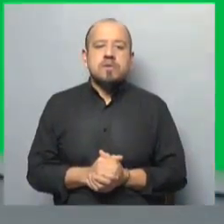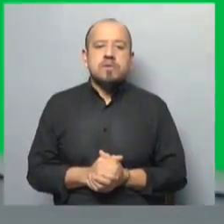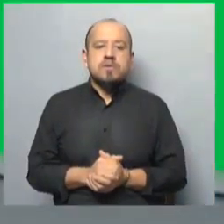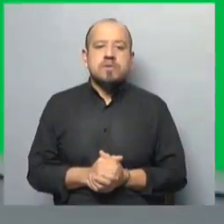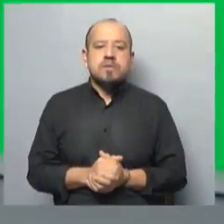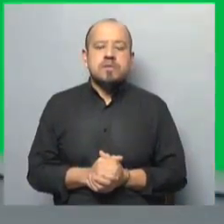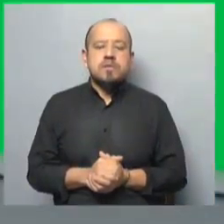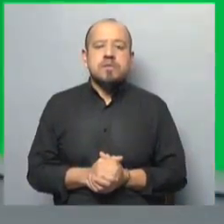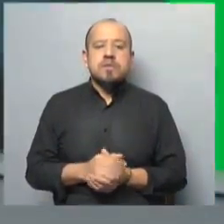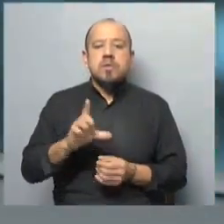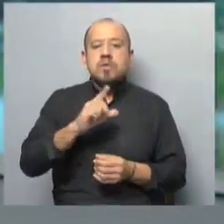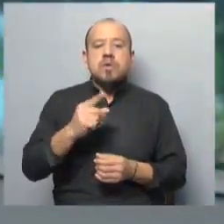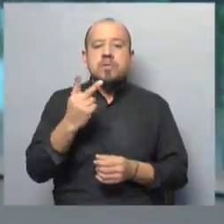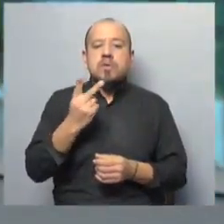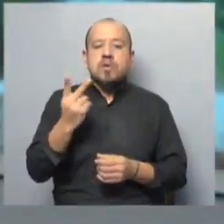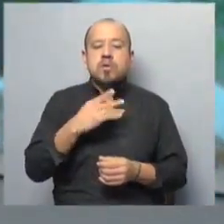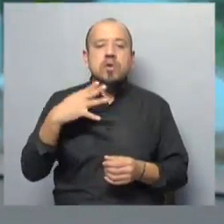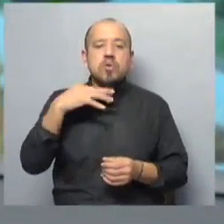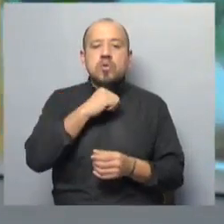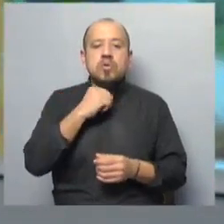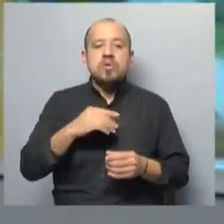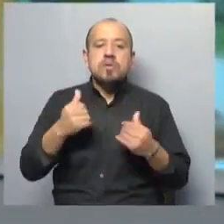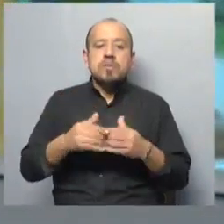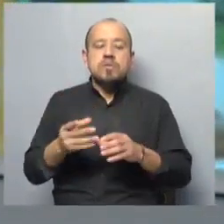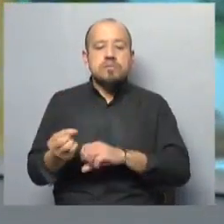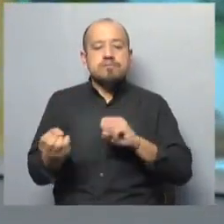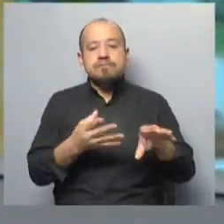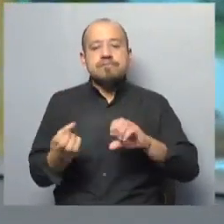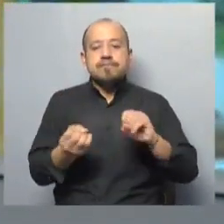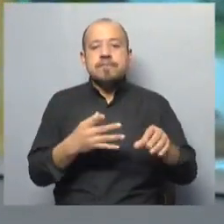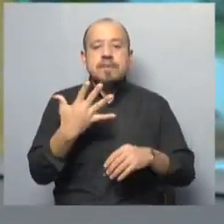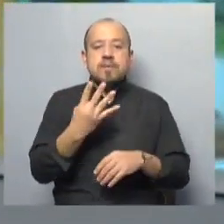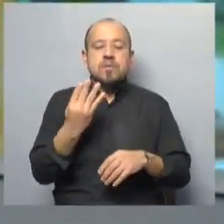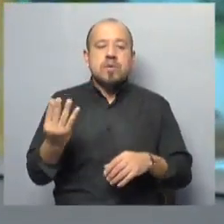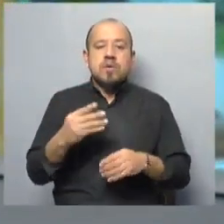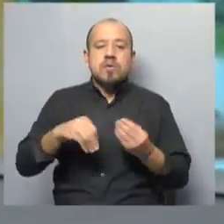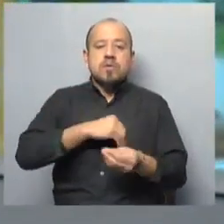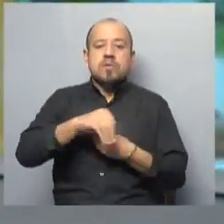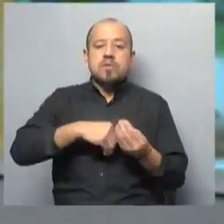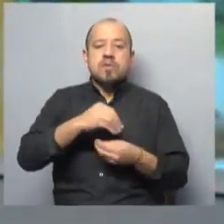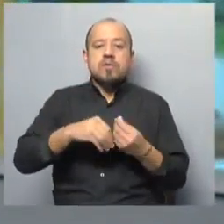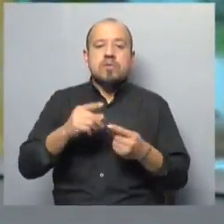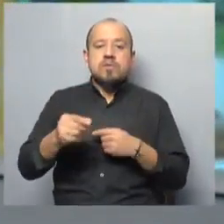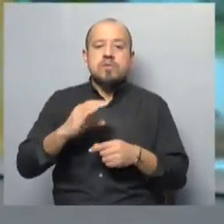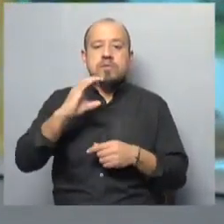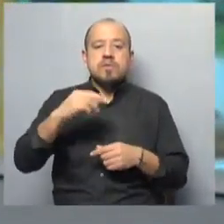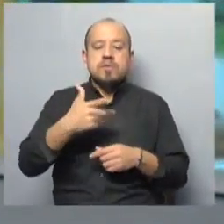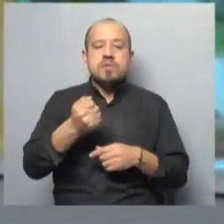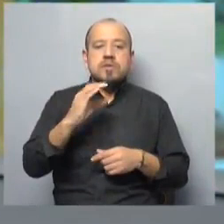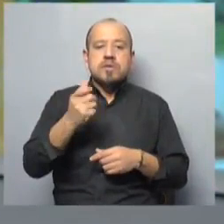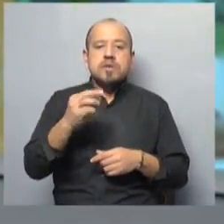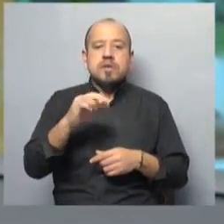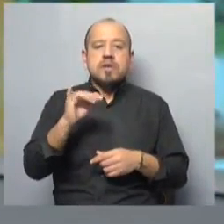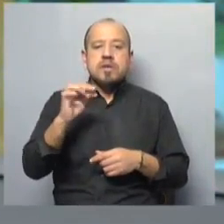lunes 22 de agosto comenzó la mudanza a Villa Farré de 54 familias desde el barrio Asentamiento La Chacarita, ubicado allí en